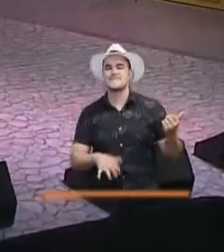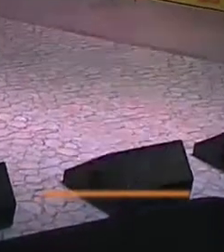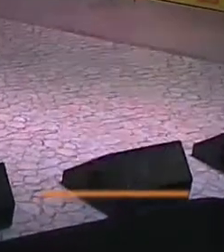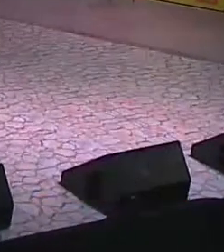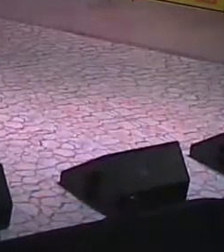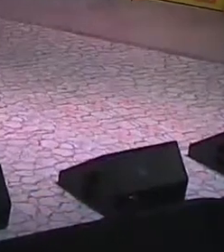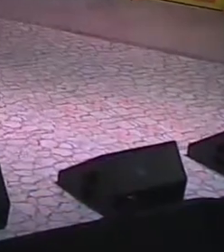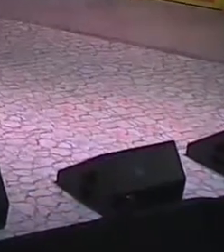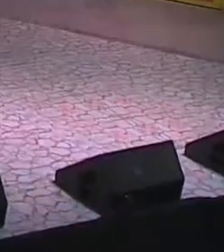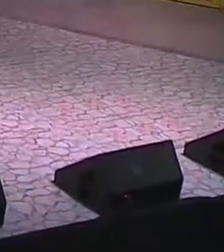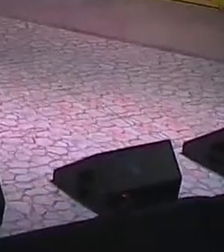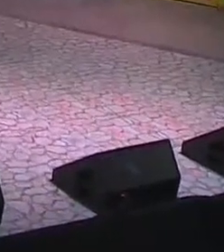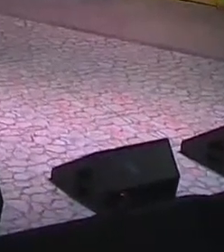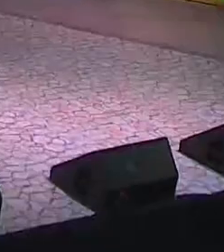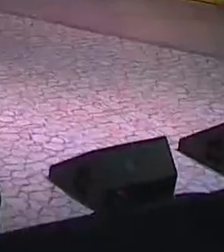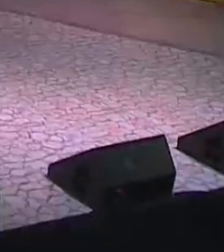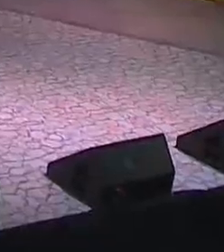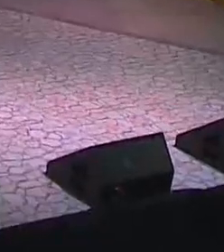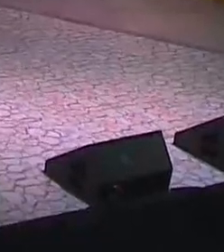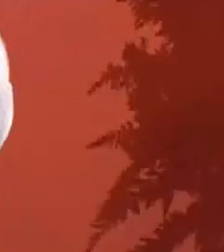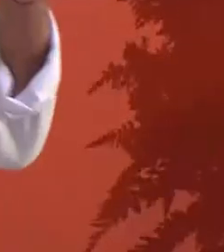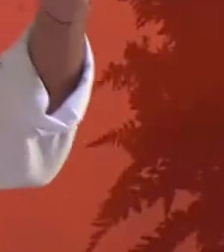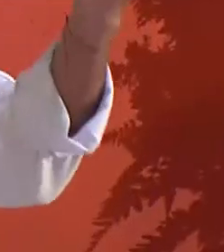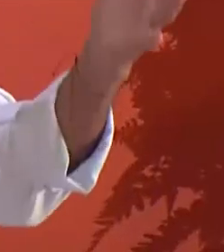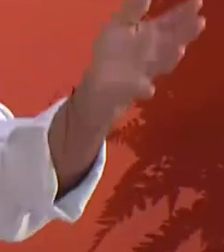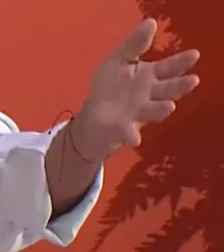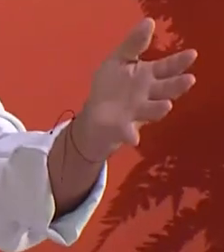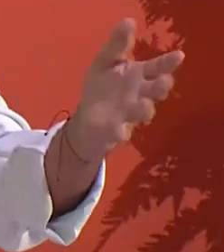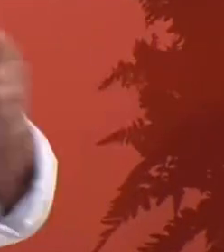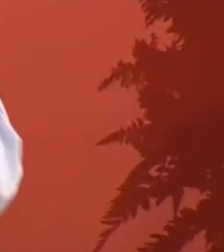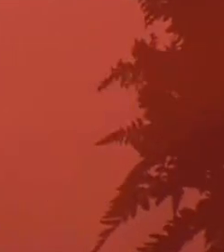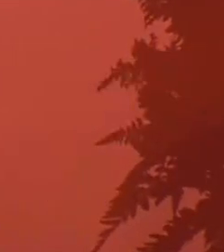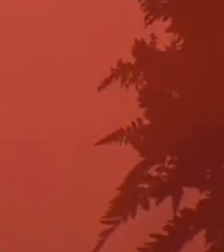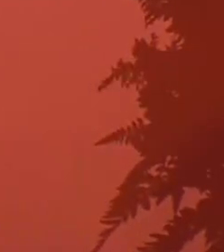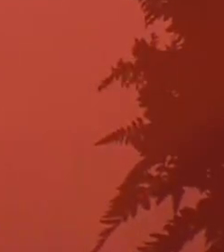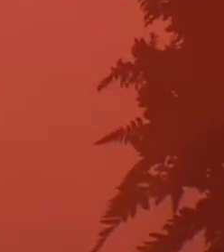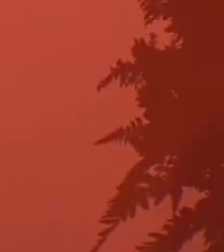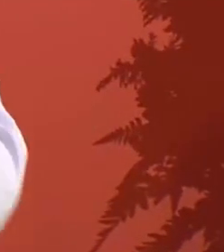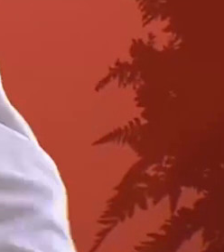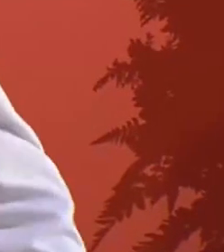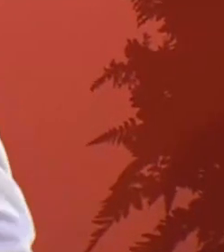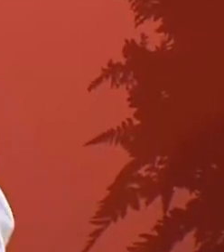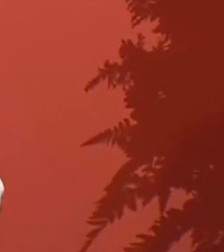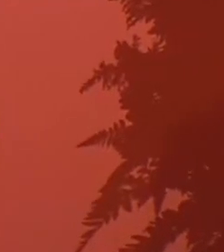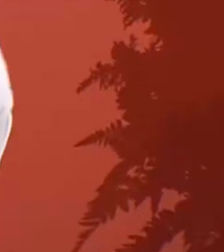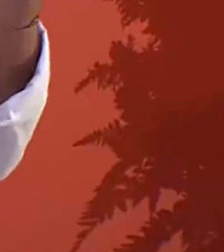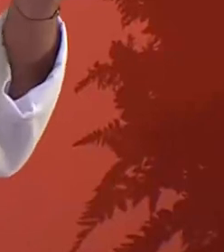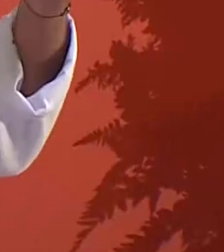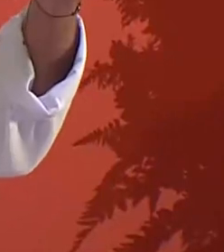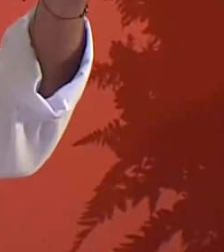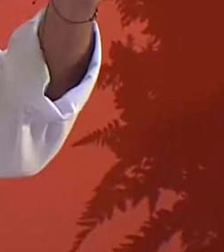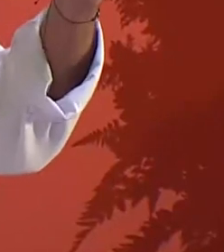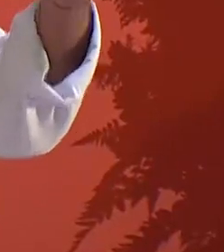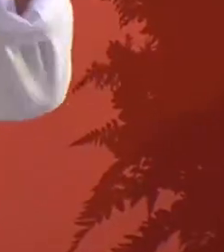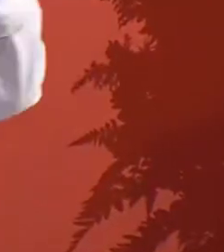Llegó cantando un barquero a un puerto barranquillero, y aún se escucha todavía ese